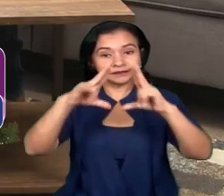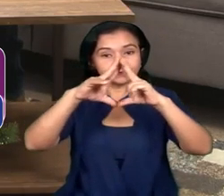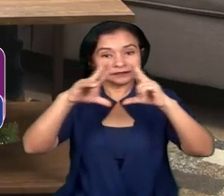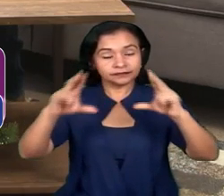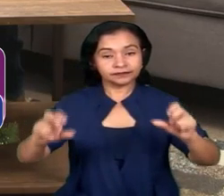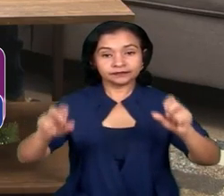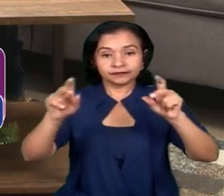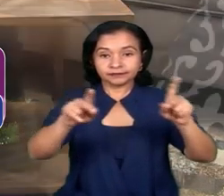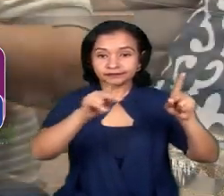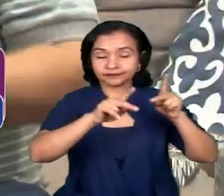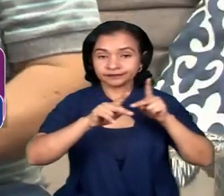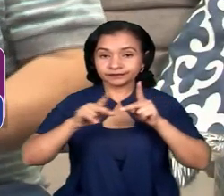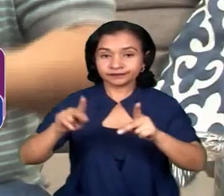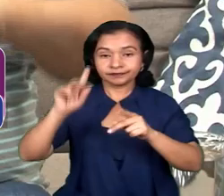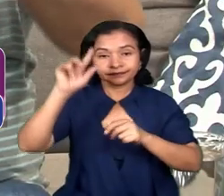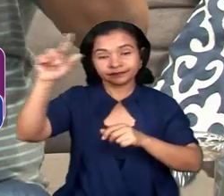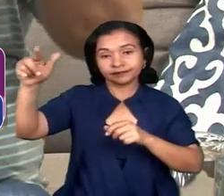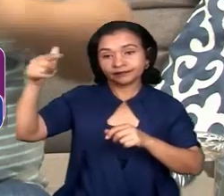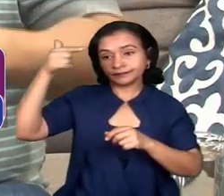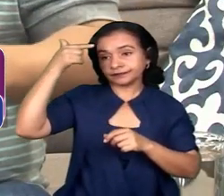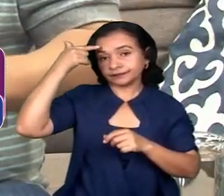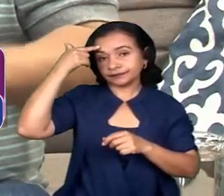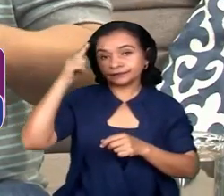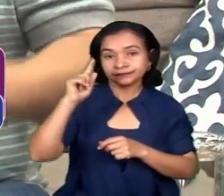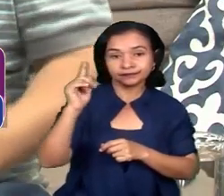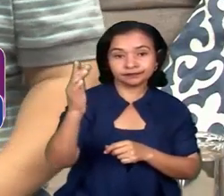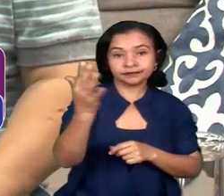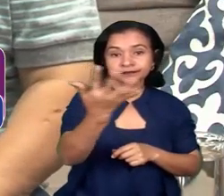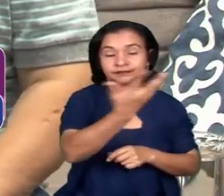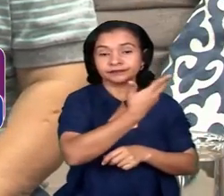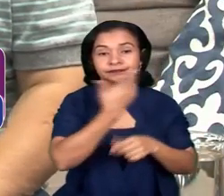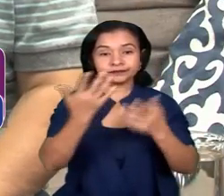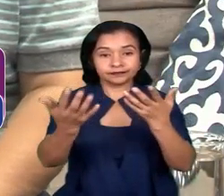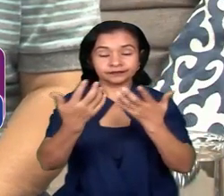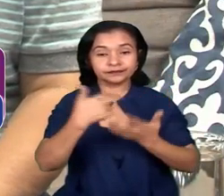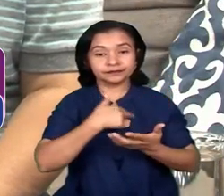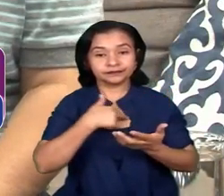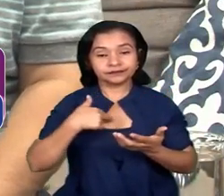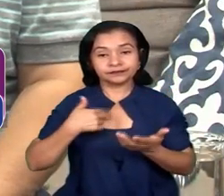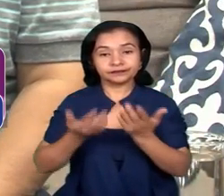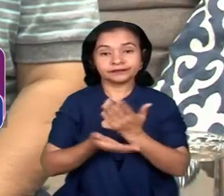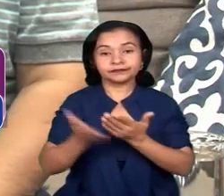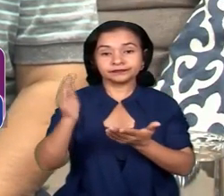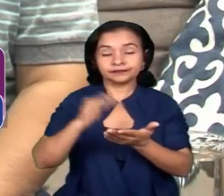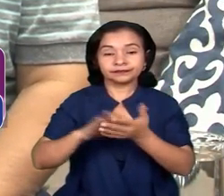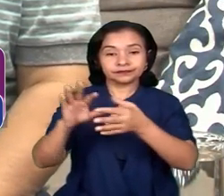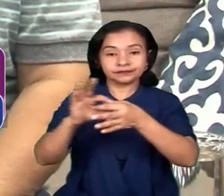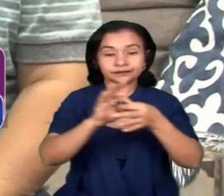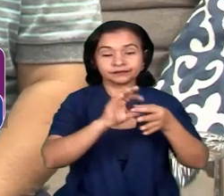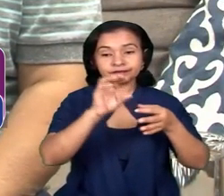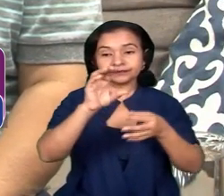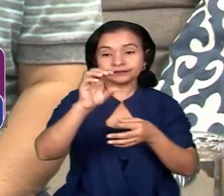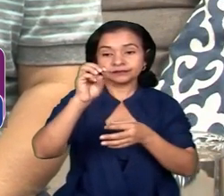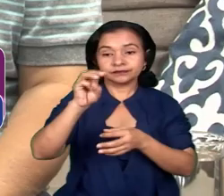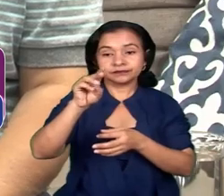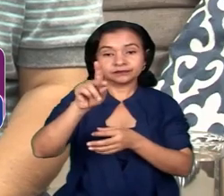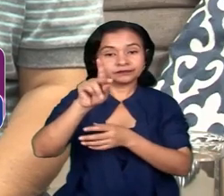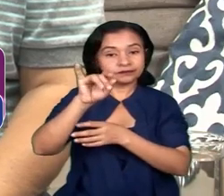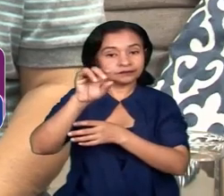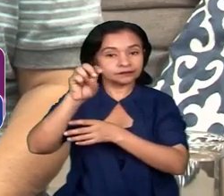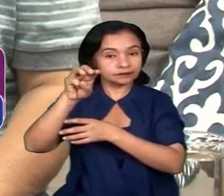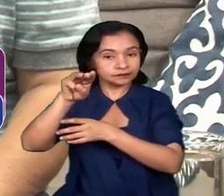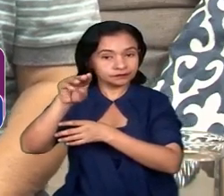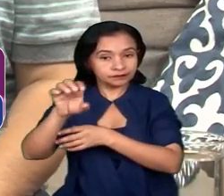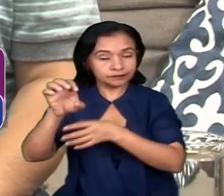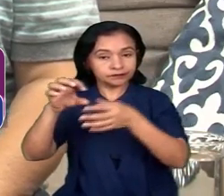nicaragüenses, el gobierno, todos estamos interesados en reactivar, junto con los comipymes, junto con cada uno de los